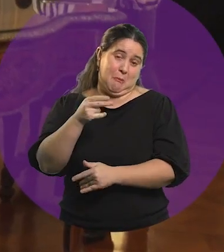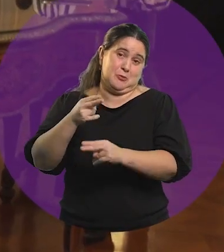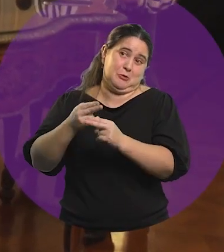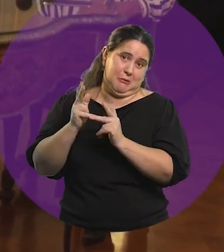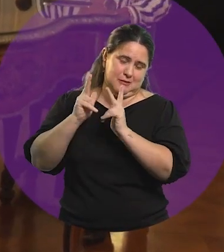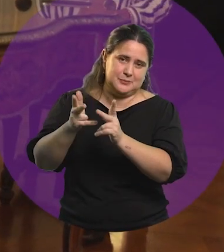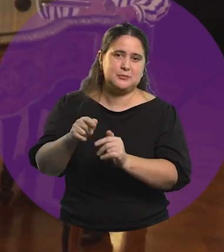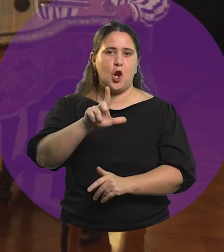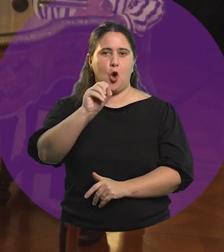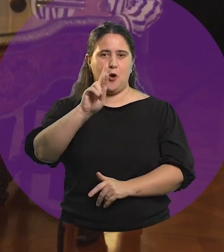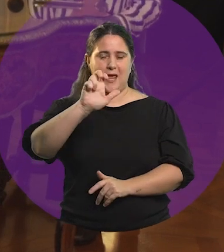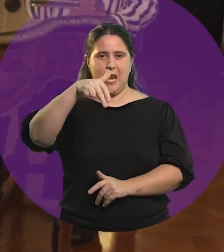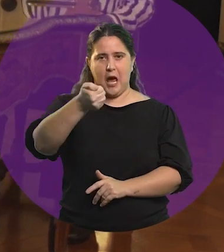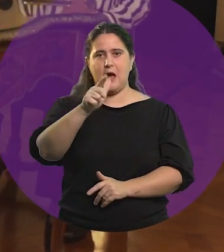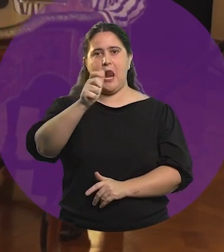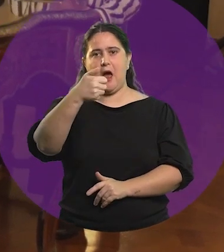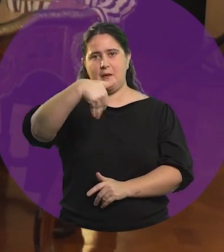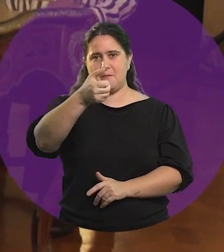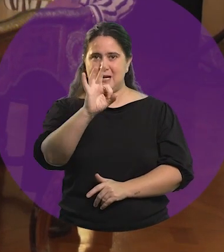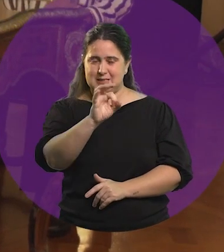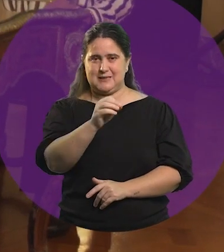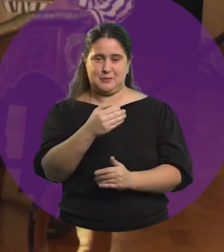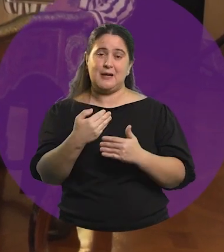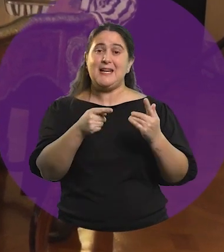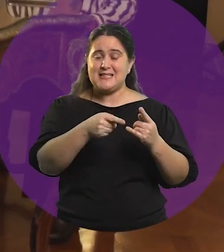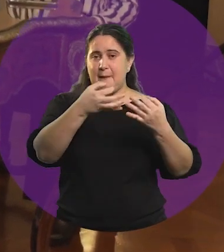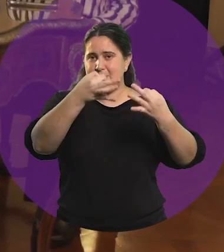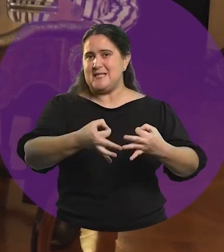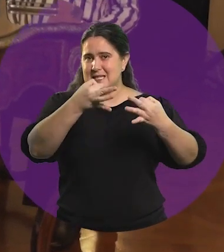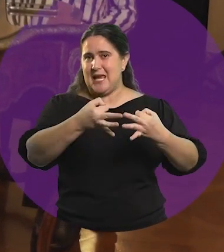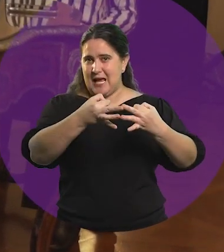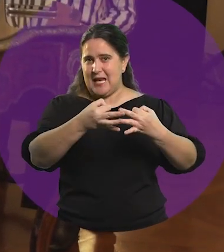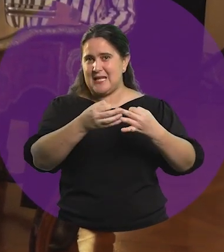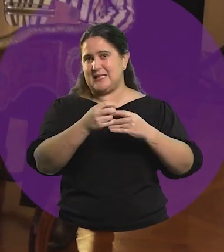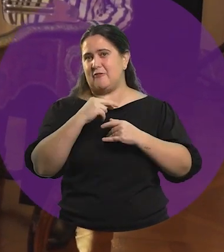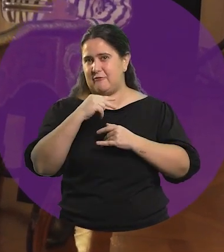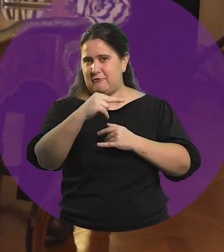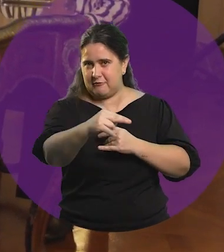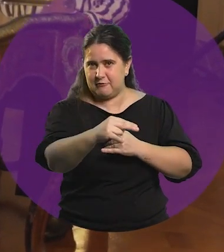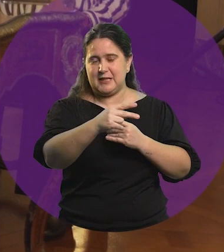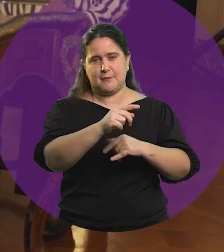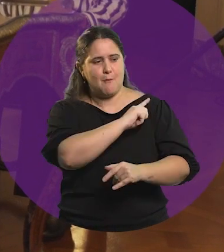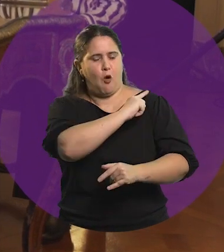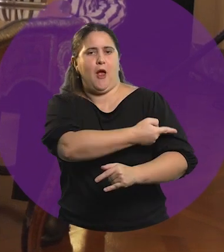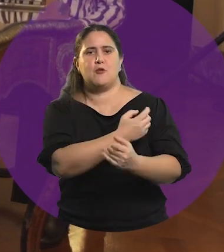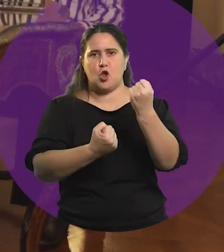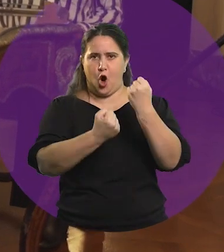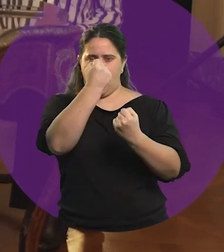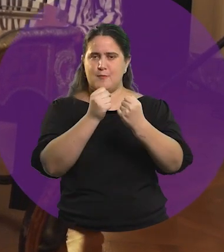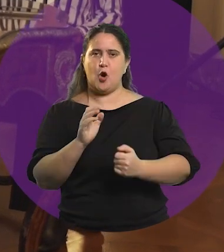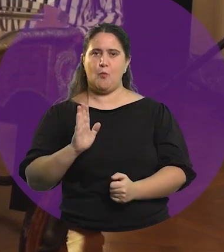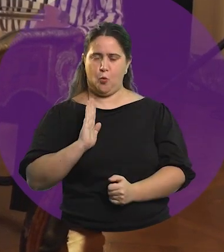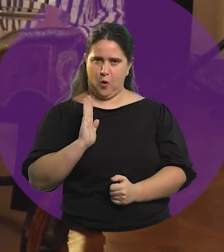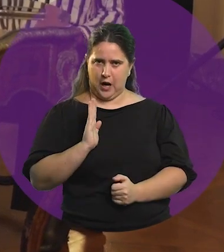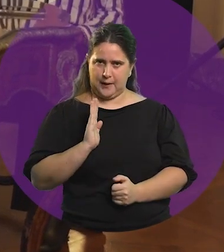vamos a presentarte. Lorena Lamas, que es la que está más lejos de mí, es especialista de finanzas sostenibles y empoderamiento económico